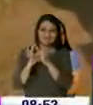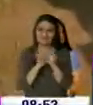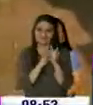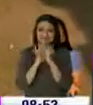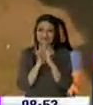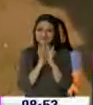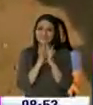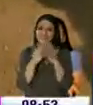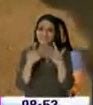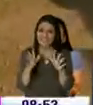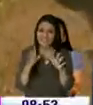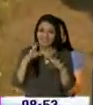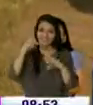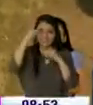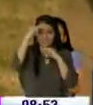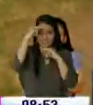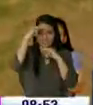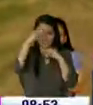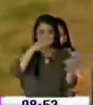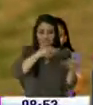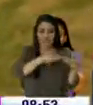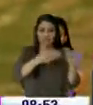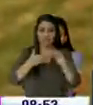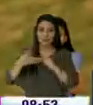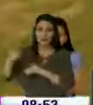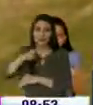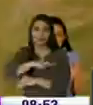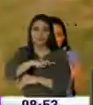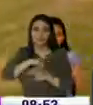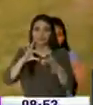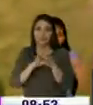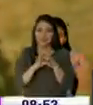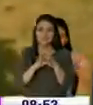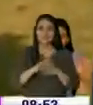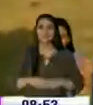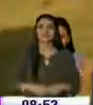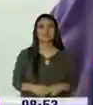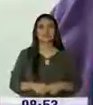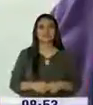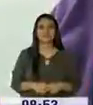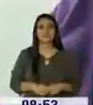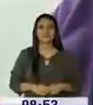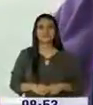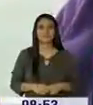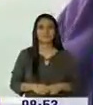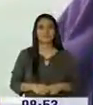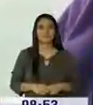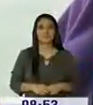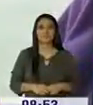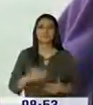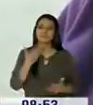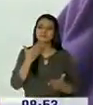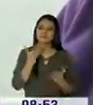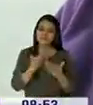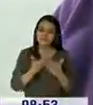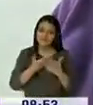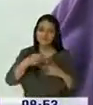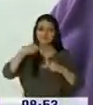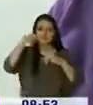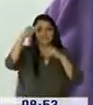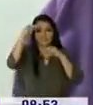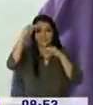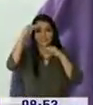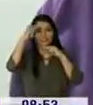que se ha formado, medios de comunicación, comunidad y municipio de Quito. Gracias a este medio de comunicación se